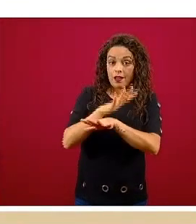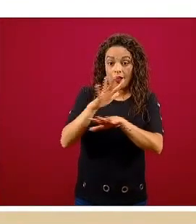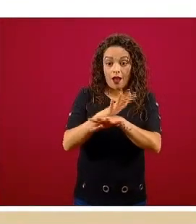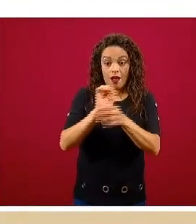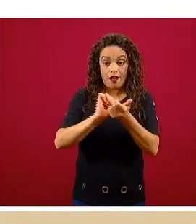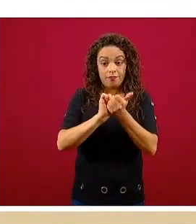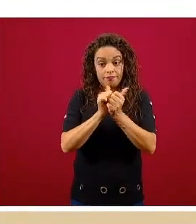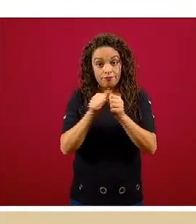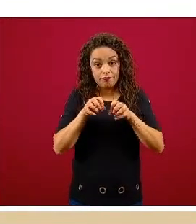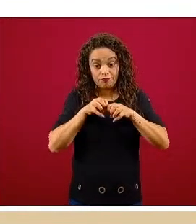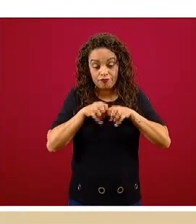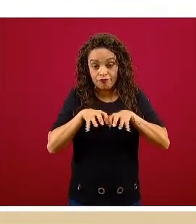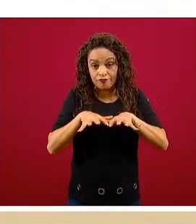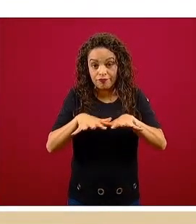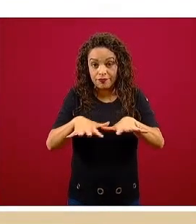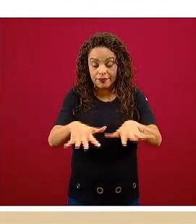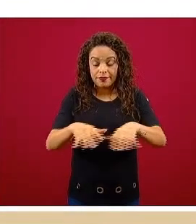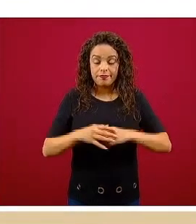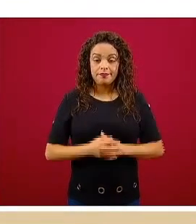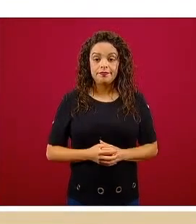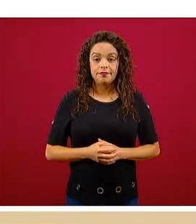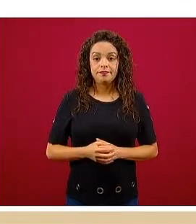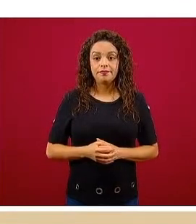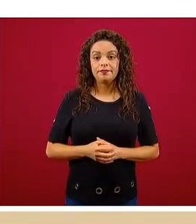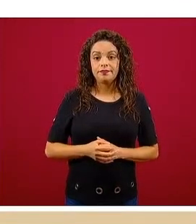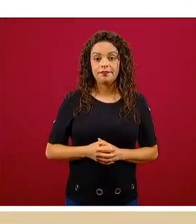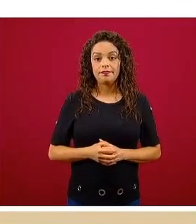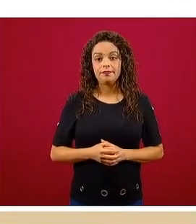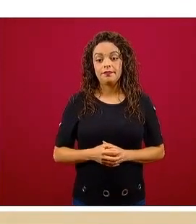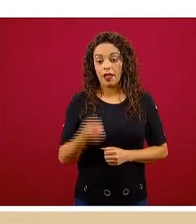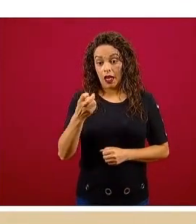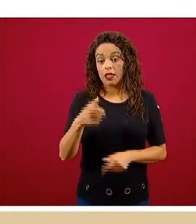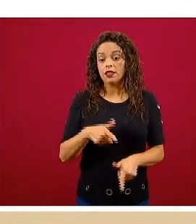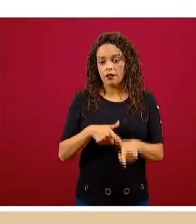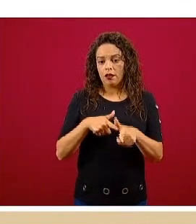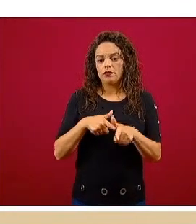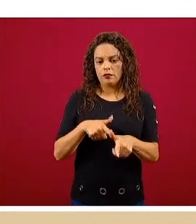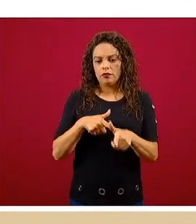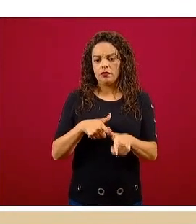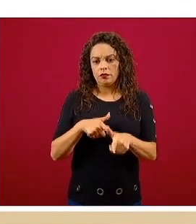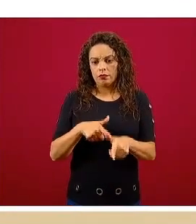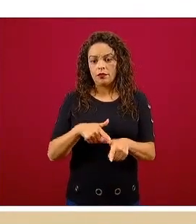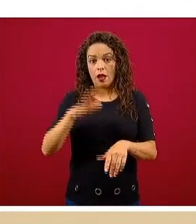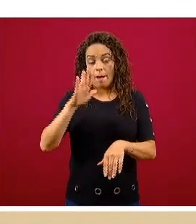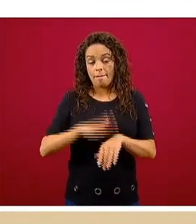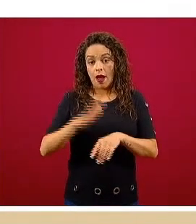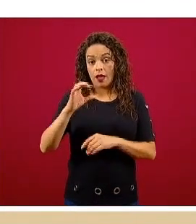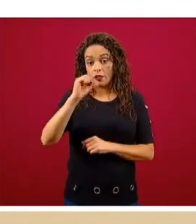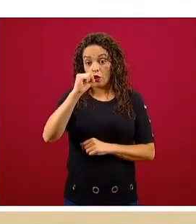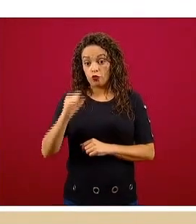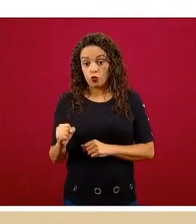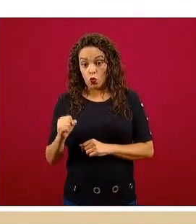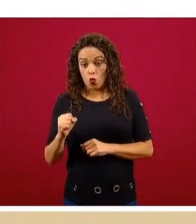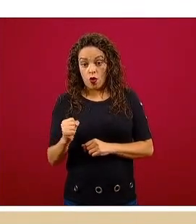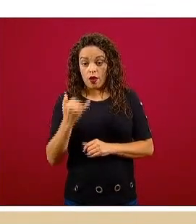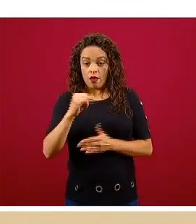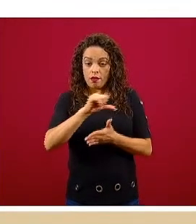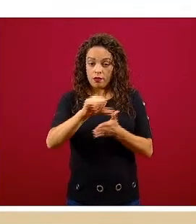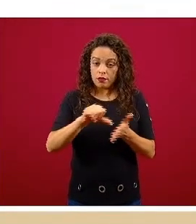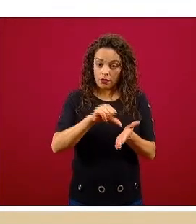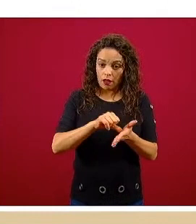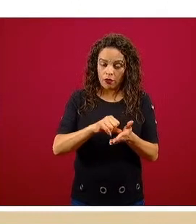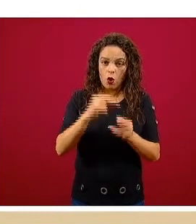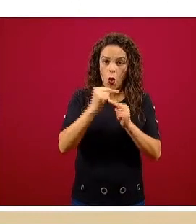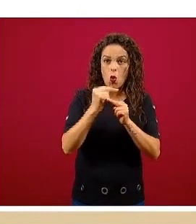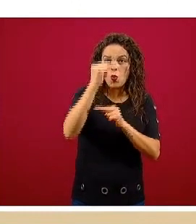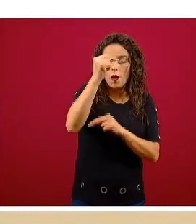capital, y bueno, vemos cómo la transmisión continúa prácticamente en el sur del estado, zonas centro, norte, empieza a